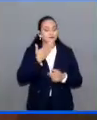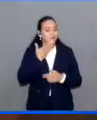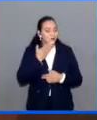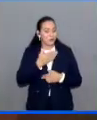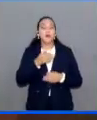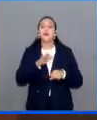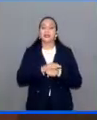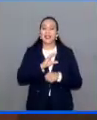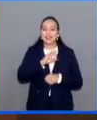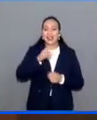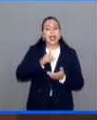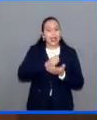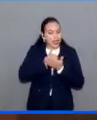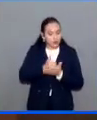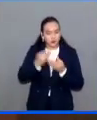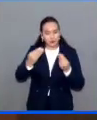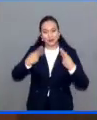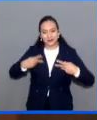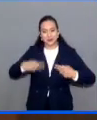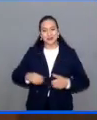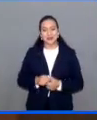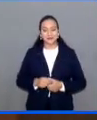Ciudad de México. Nos han